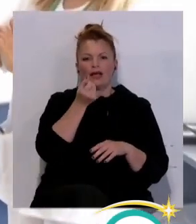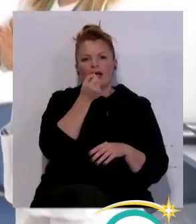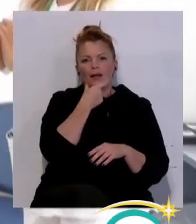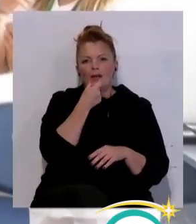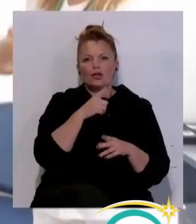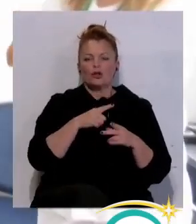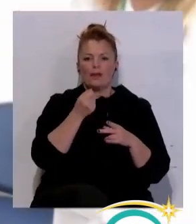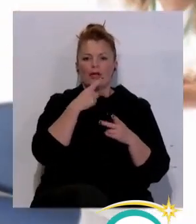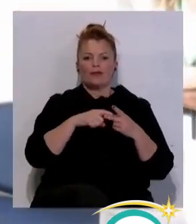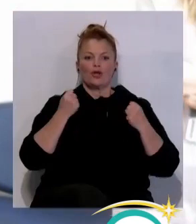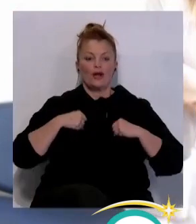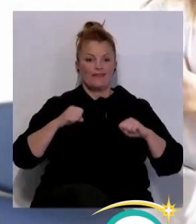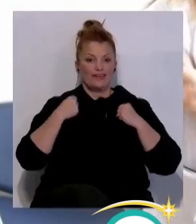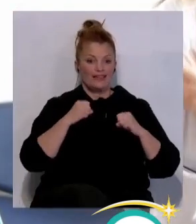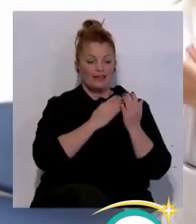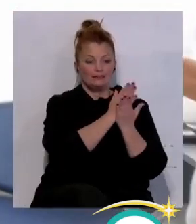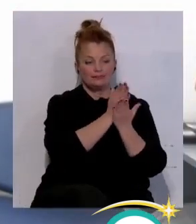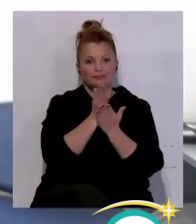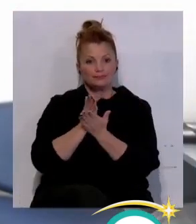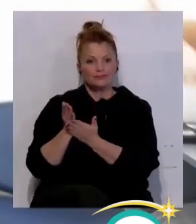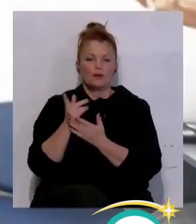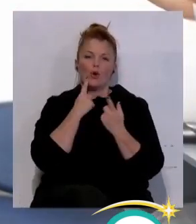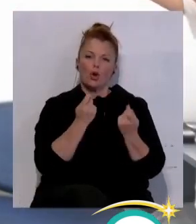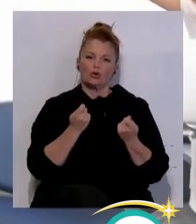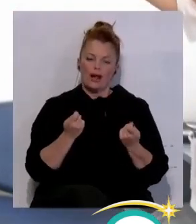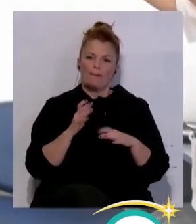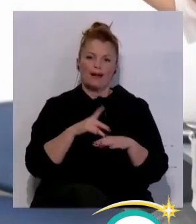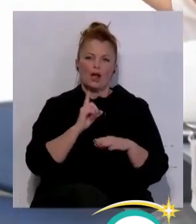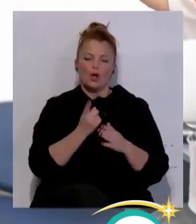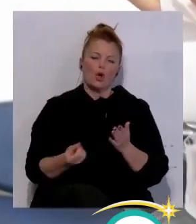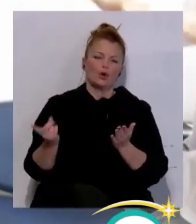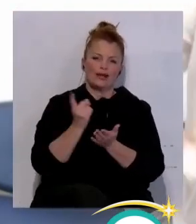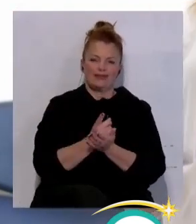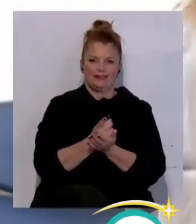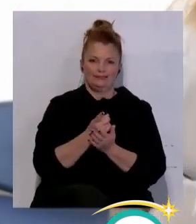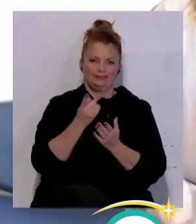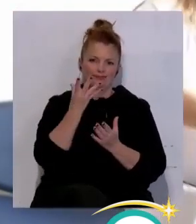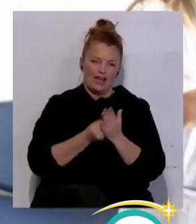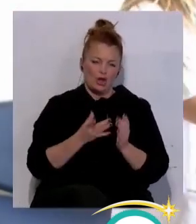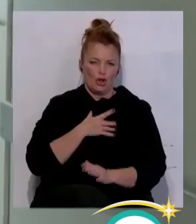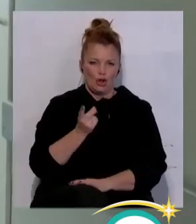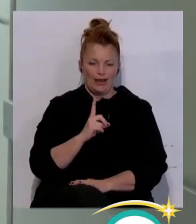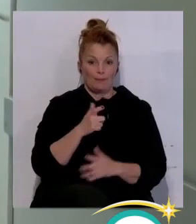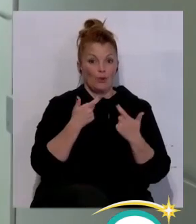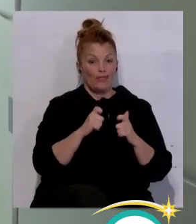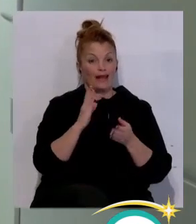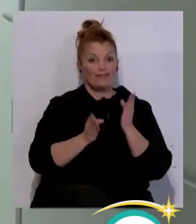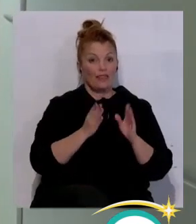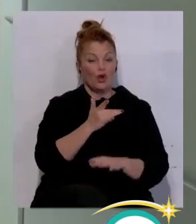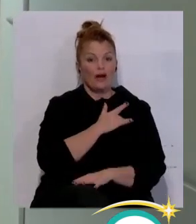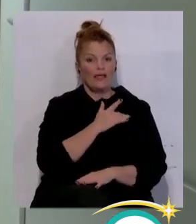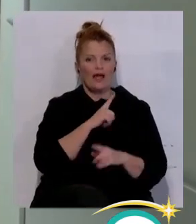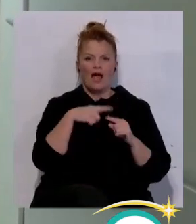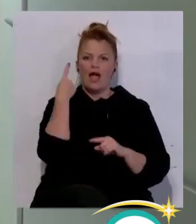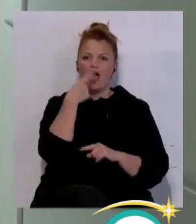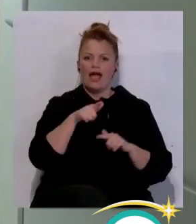y el ejercicio físico, que son los tres elementos fundamentales que podemos controlar para no volver a repetir un evento como este. Esta unidad de rehabilitación cardíaca cuenta